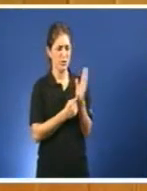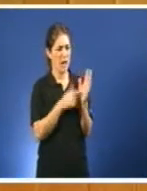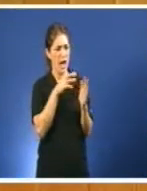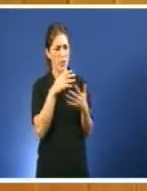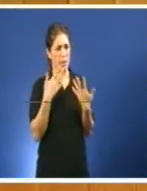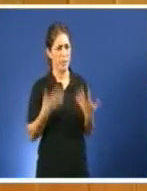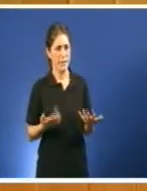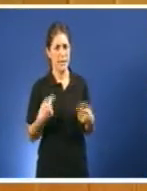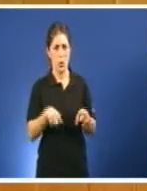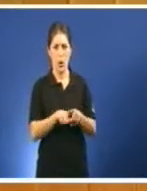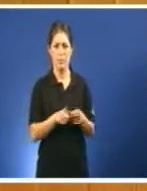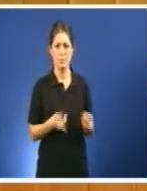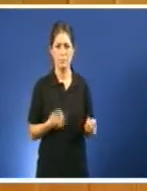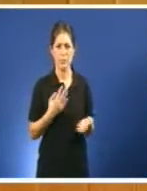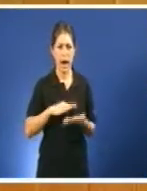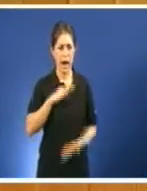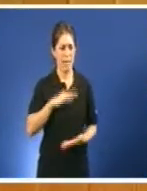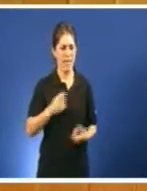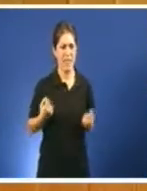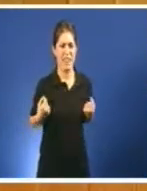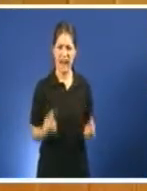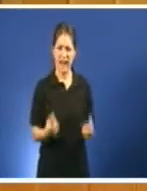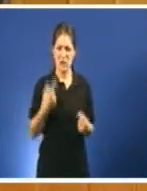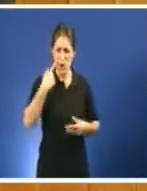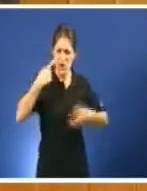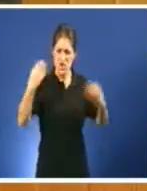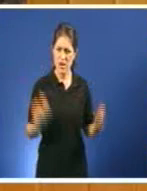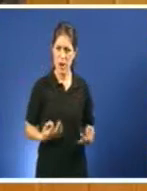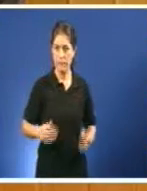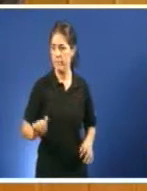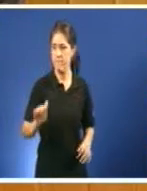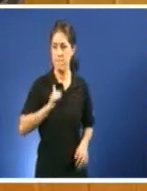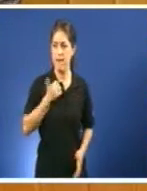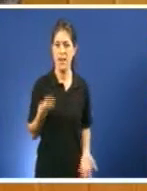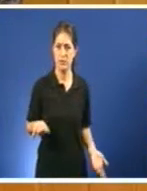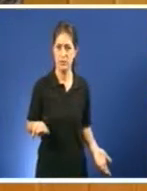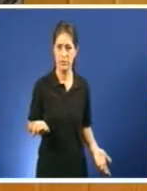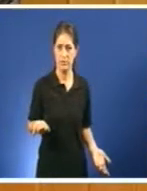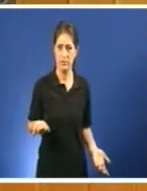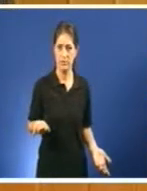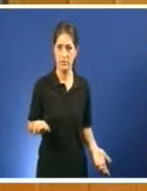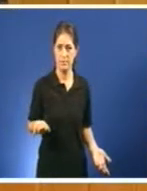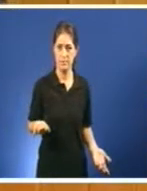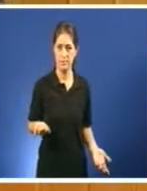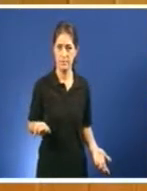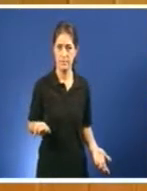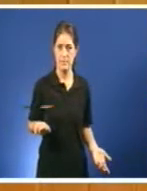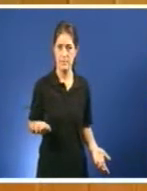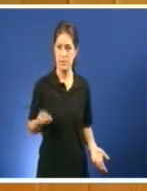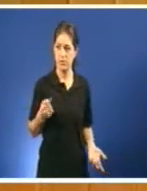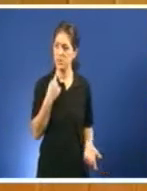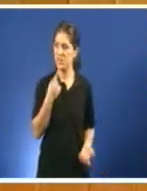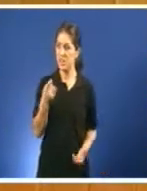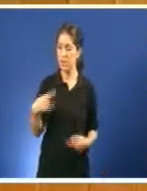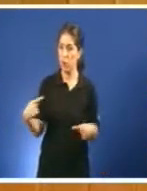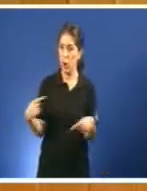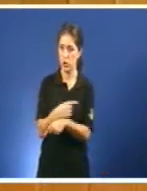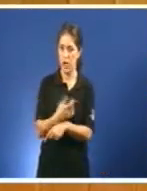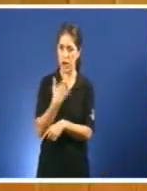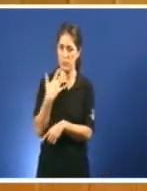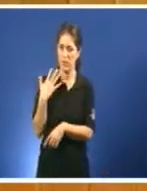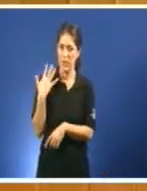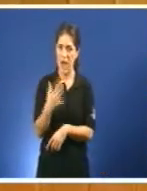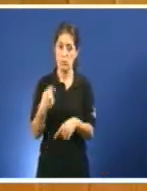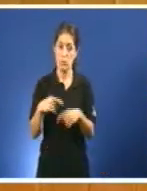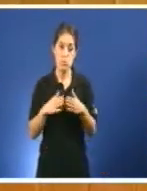contemplen máis capacidade real de gasto, por primeira vez desde 2009, en contra do que vostedes afirman para